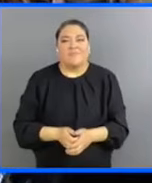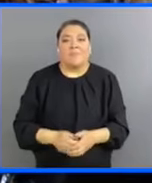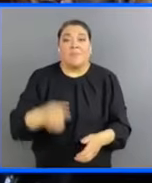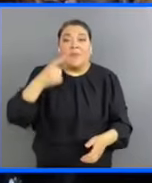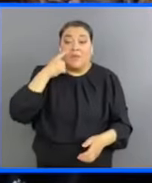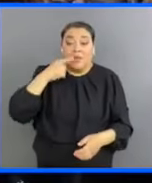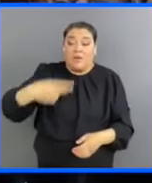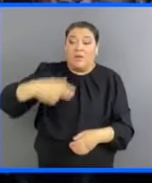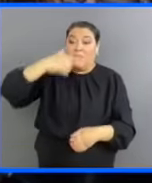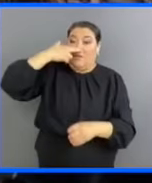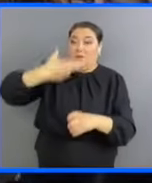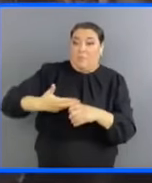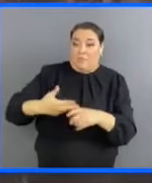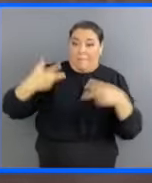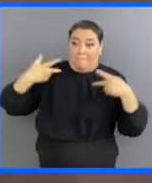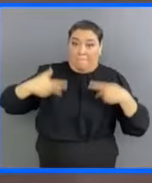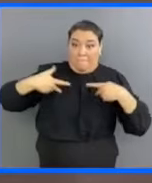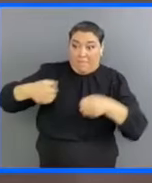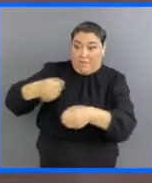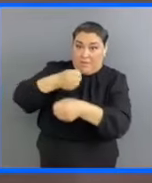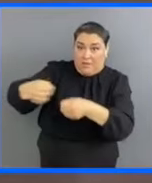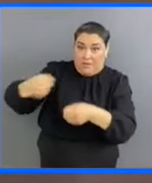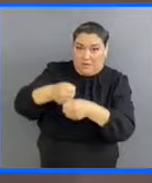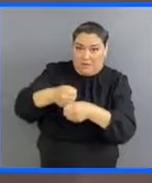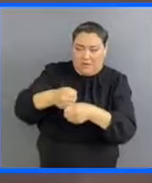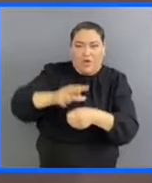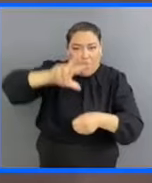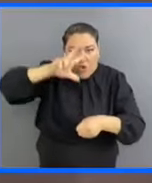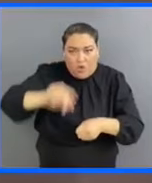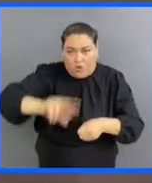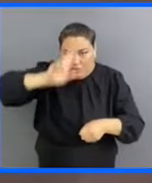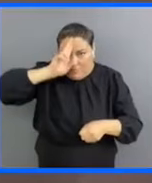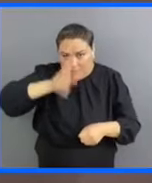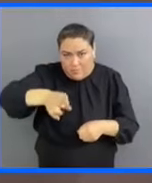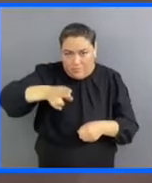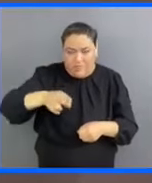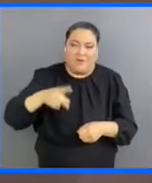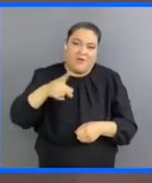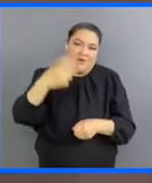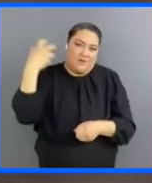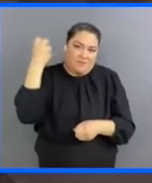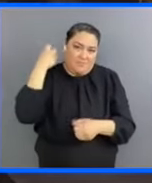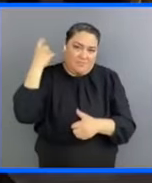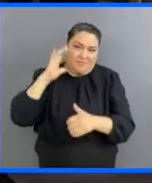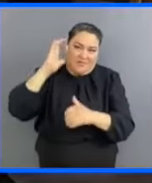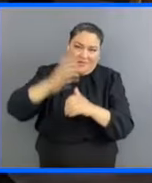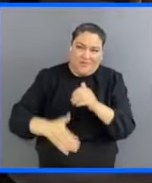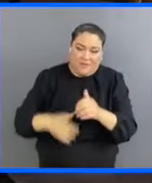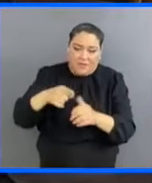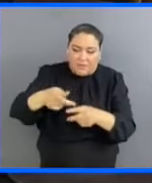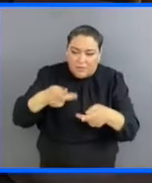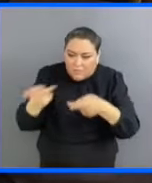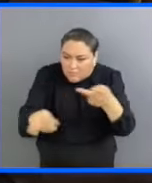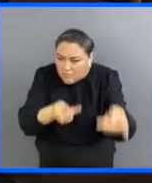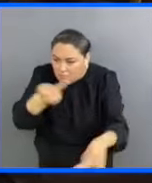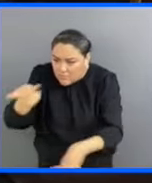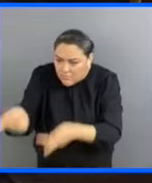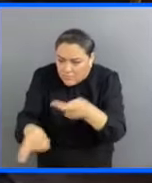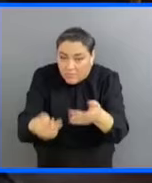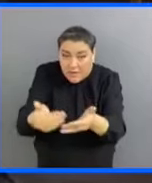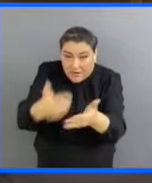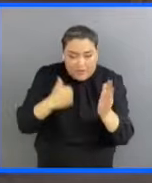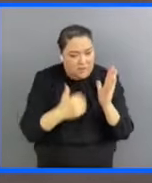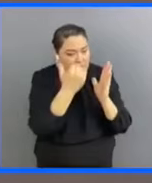Cero tolerancia a la violencia, concluyó el foro de consulta para la elaboración del protocolo de prevención y atención de violencia